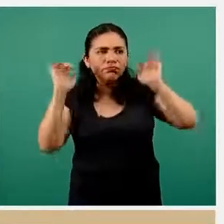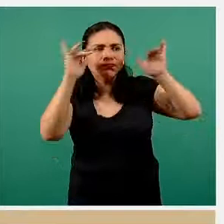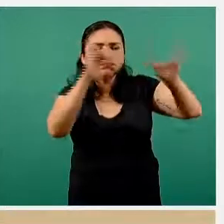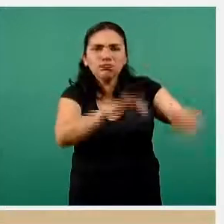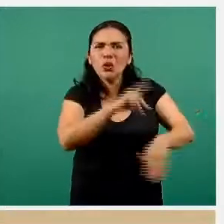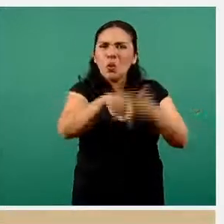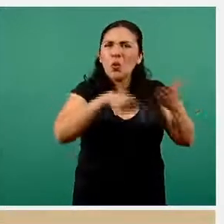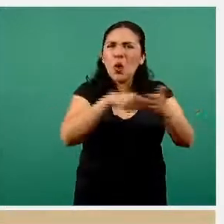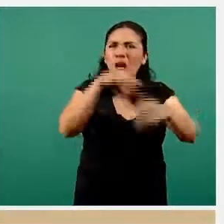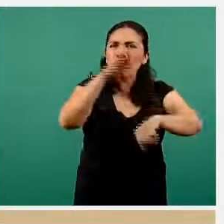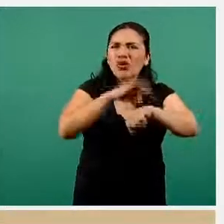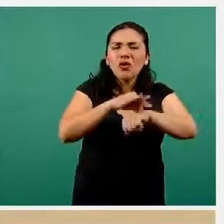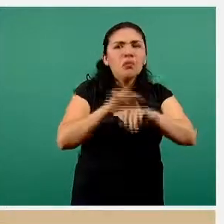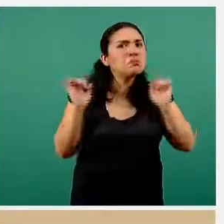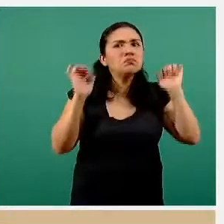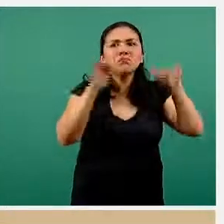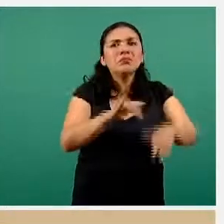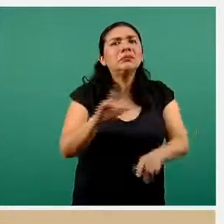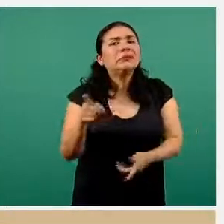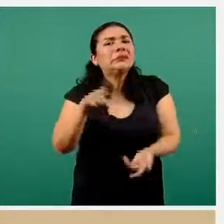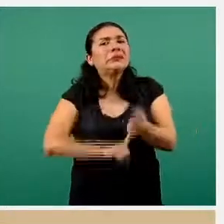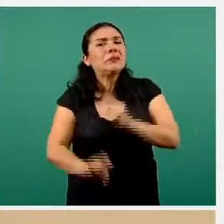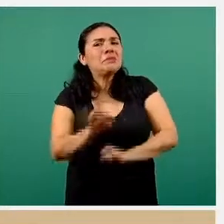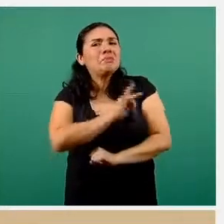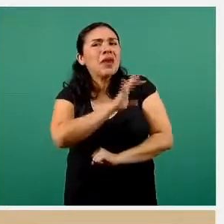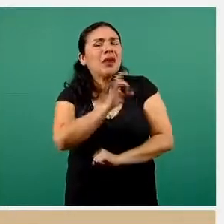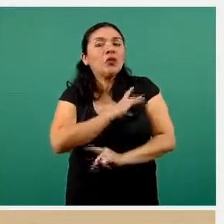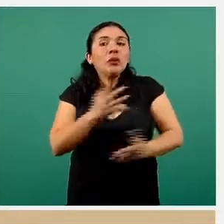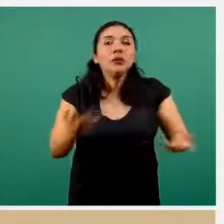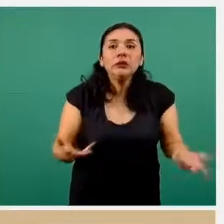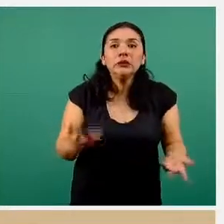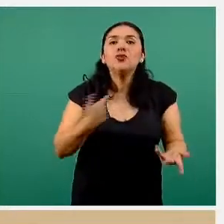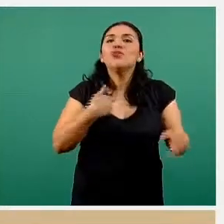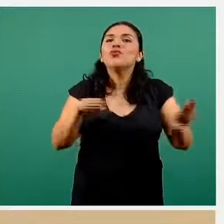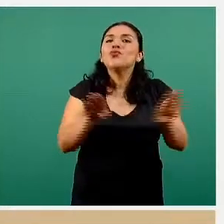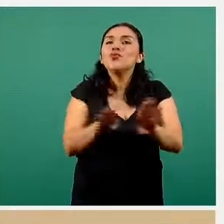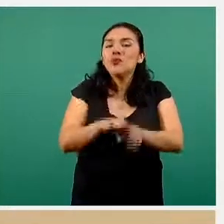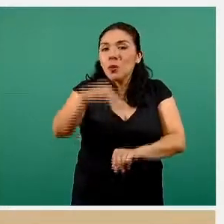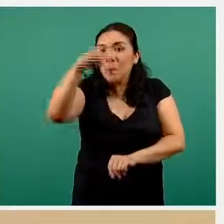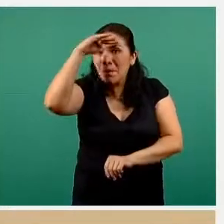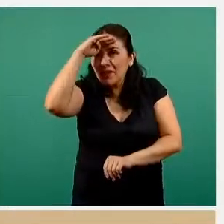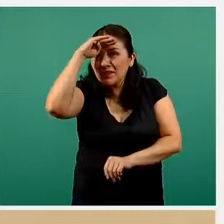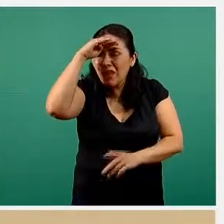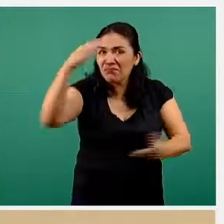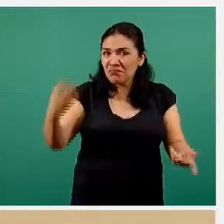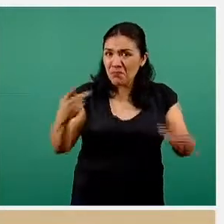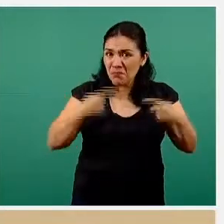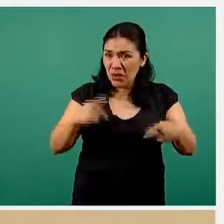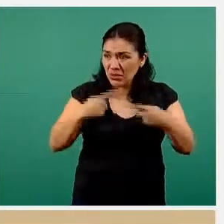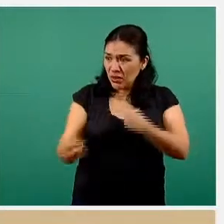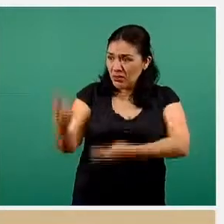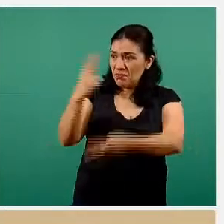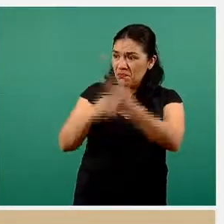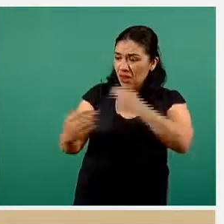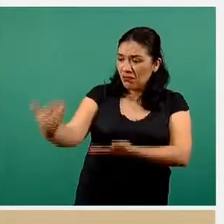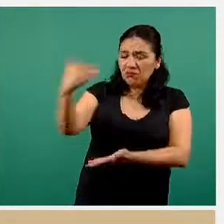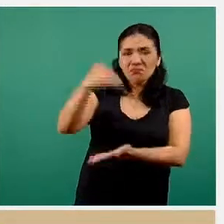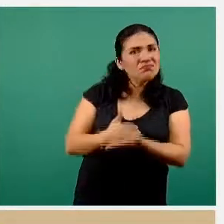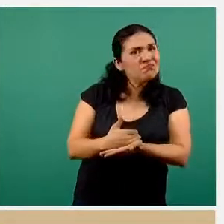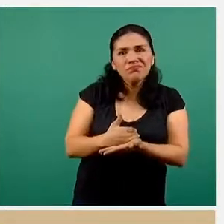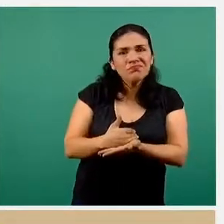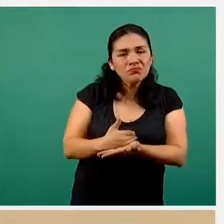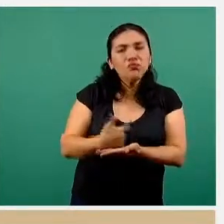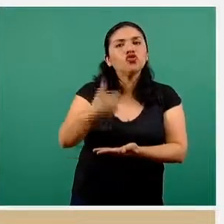las unidades médicas por miedo, pues lo que nosotros empezamos a hacer fue precisamente, en vez de permitir que el paciente llegara a la unidad médica,